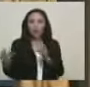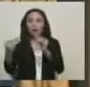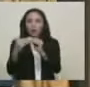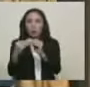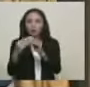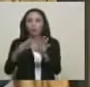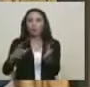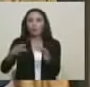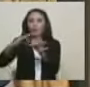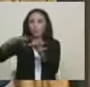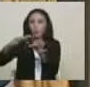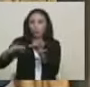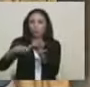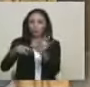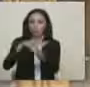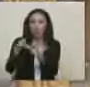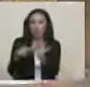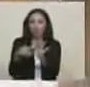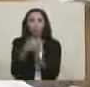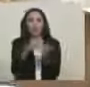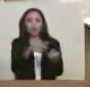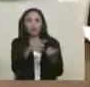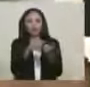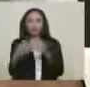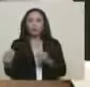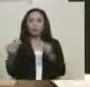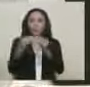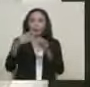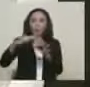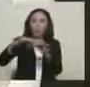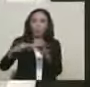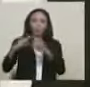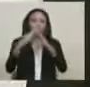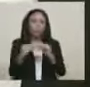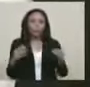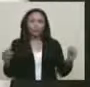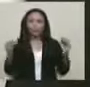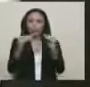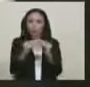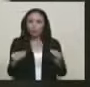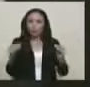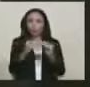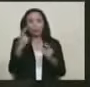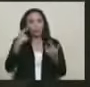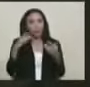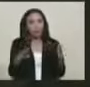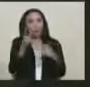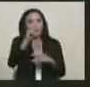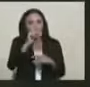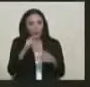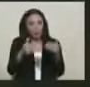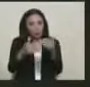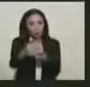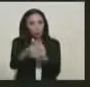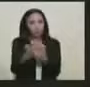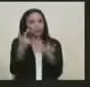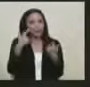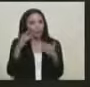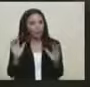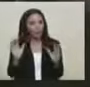petro y de los salarios anclados al petro, yo aspiro que en 2 años,